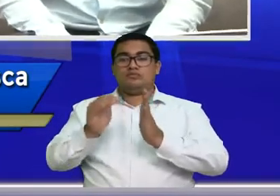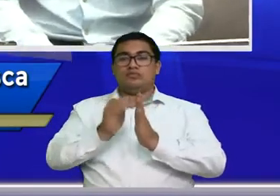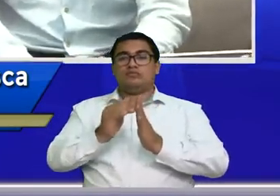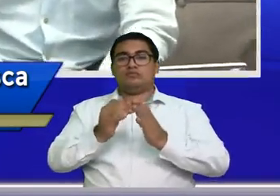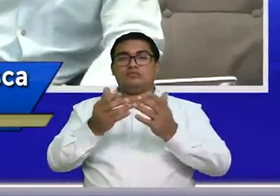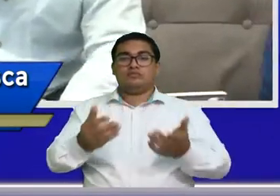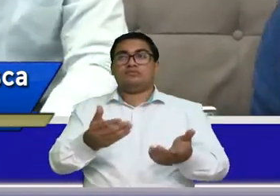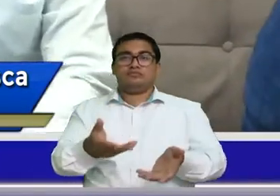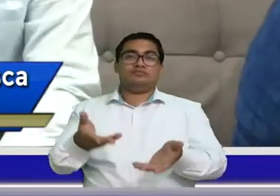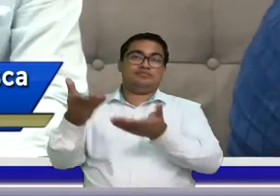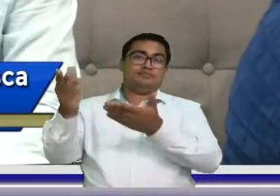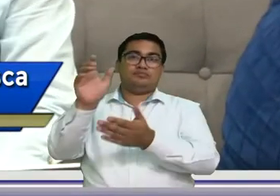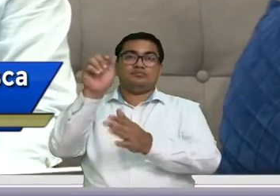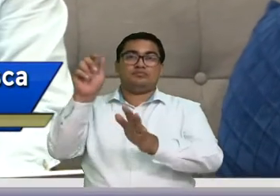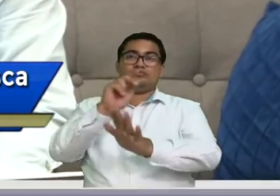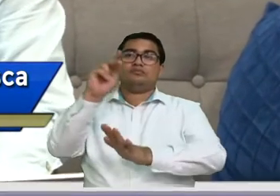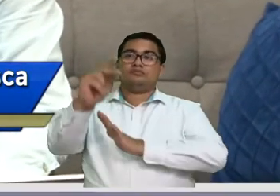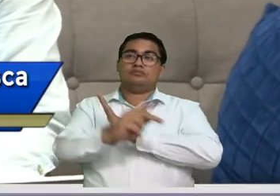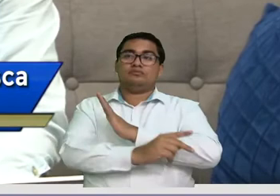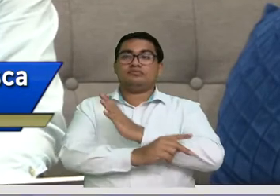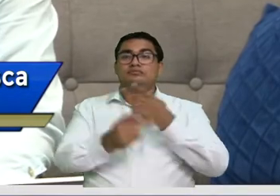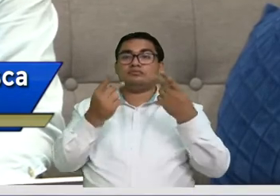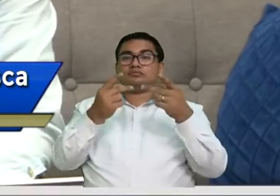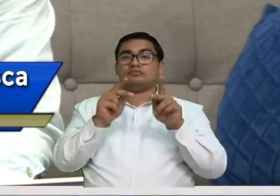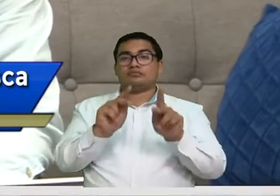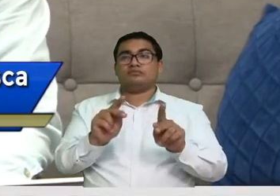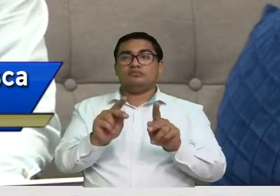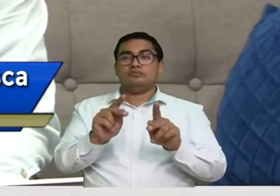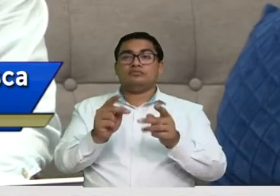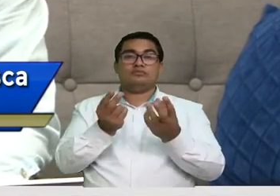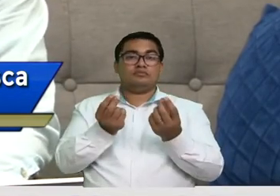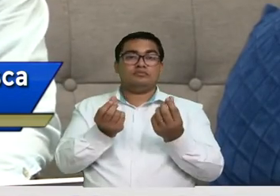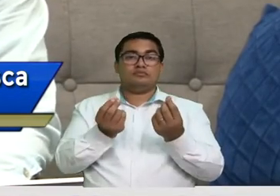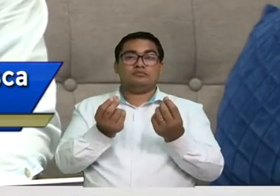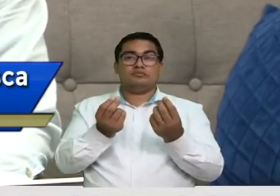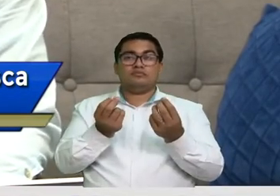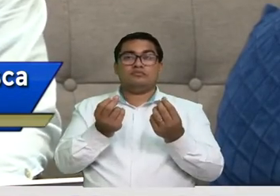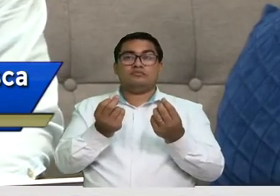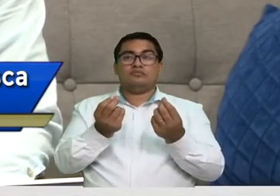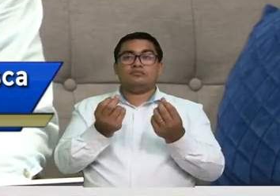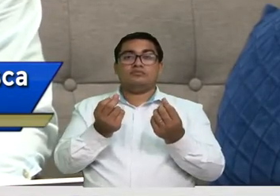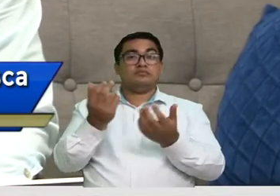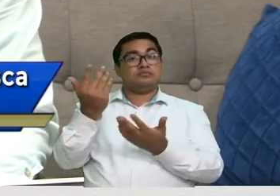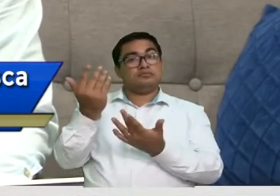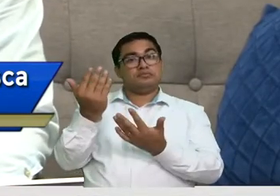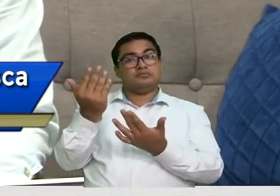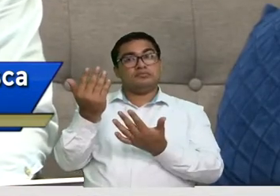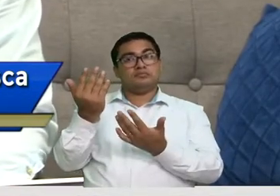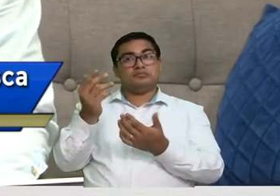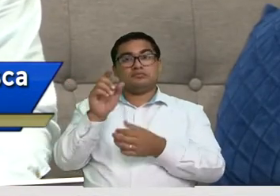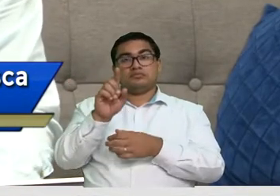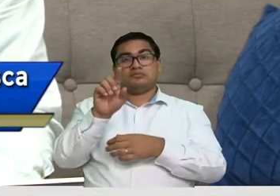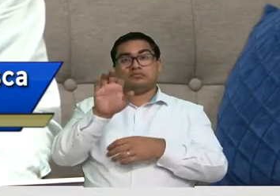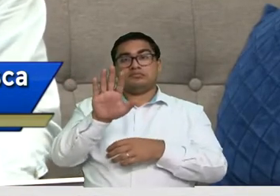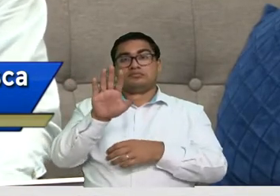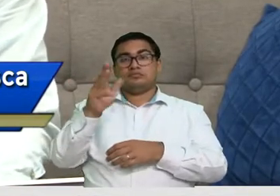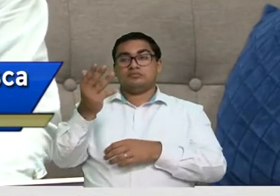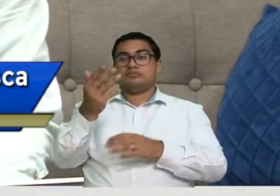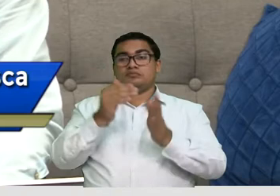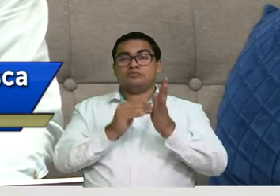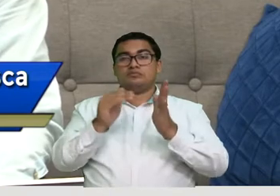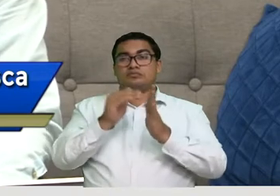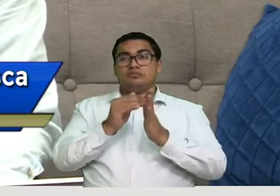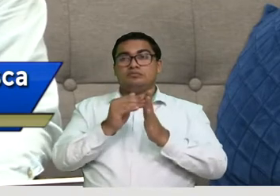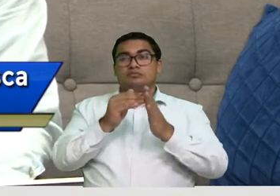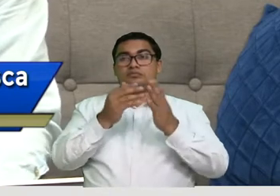cumplida la meta. Sin embargo, en el valor, okay, esperábamos haber exportado 159 millones de